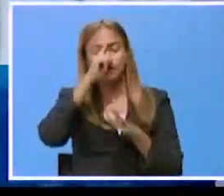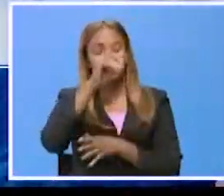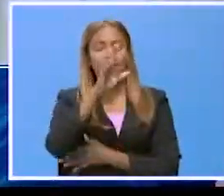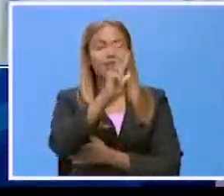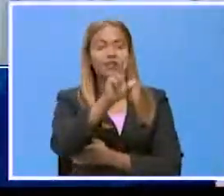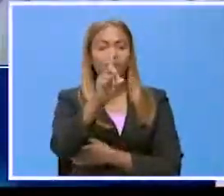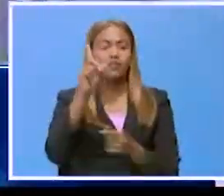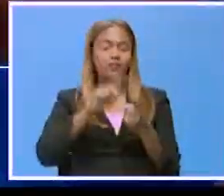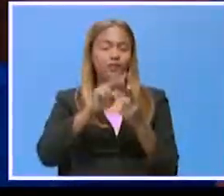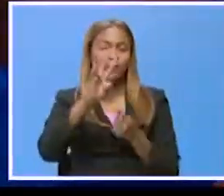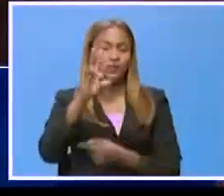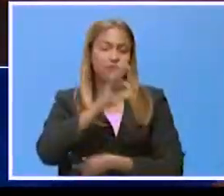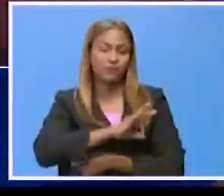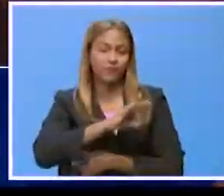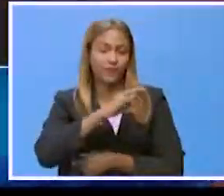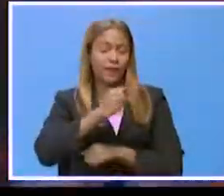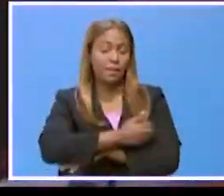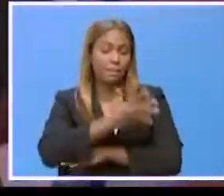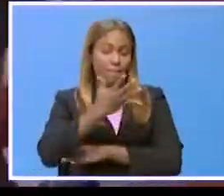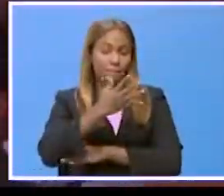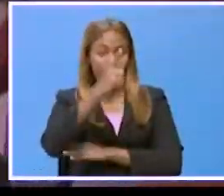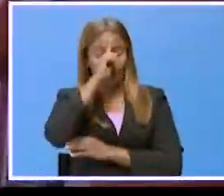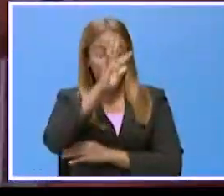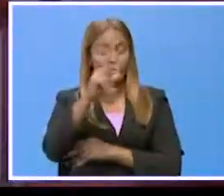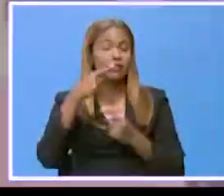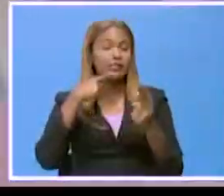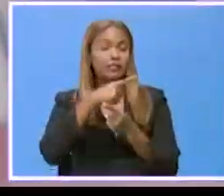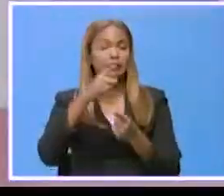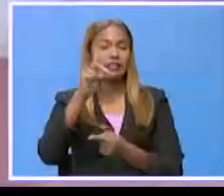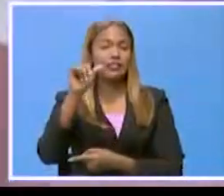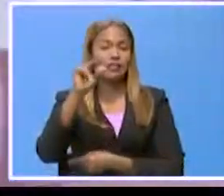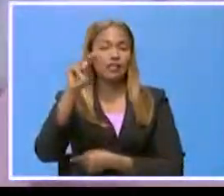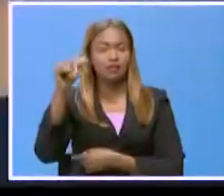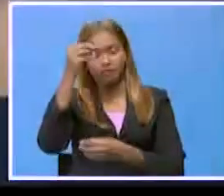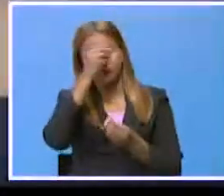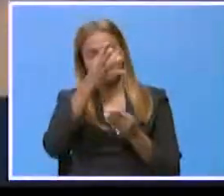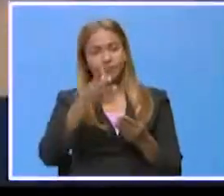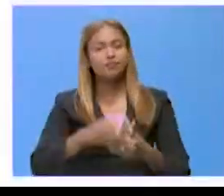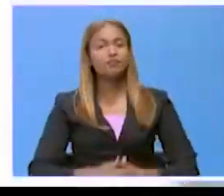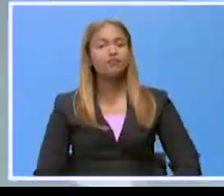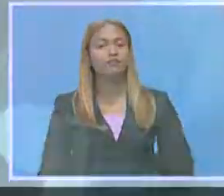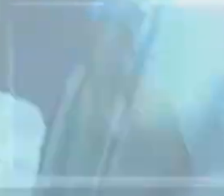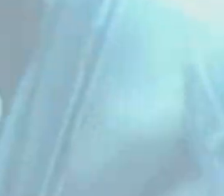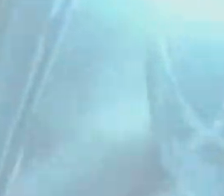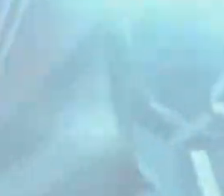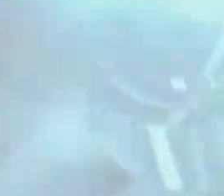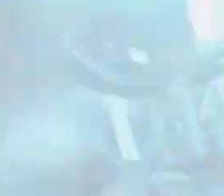27 de marzo en los espectáculos para 4r de noticias de la carreras